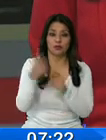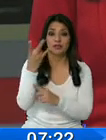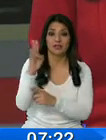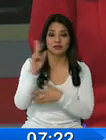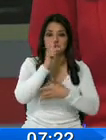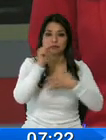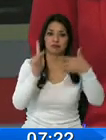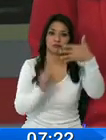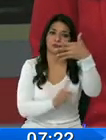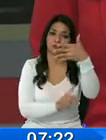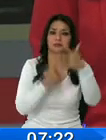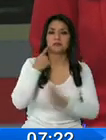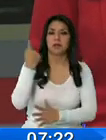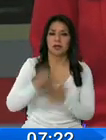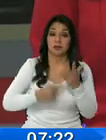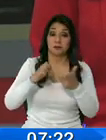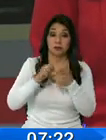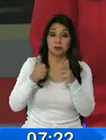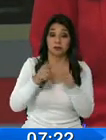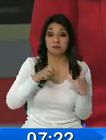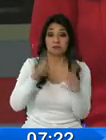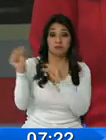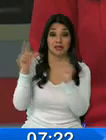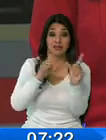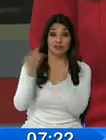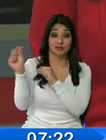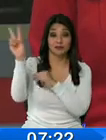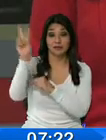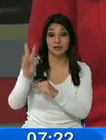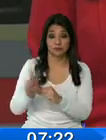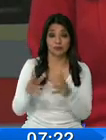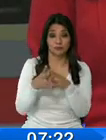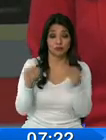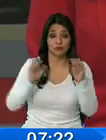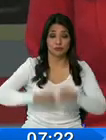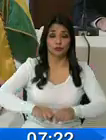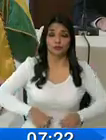más para enfrentar la crisis migratoria originada en ese país.